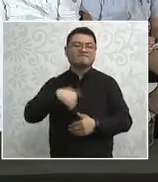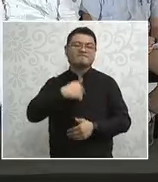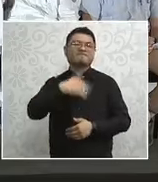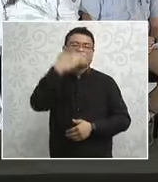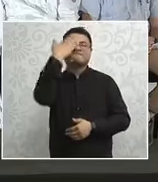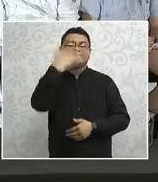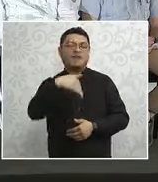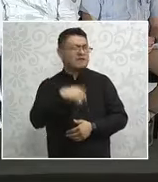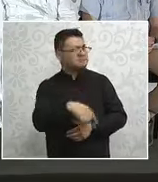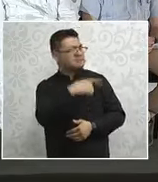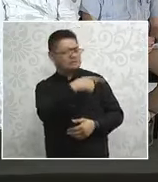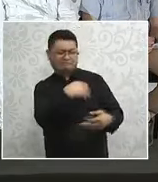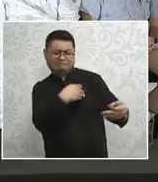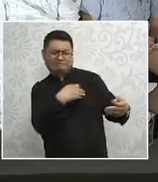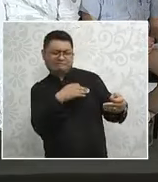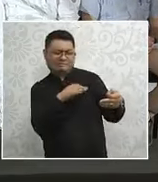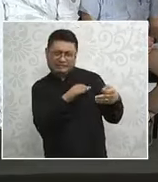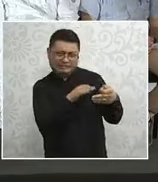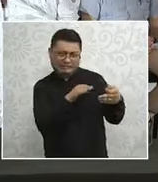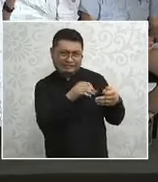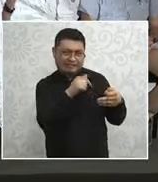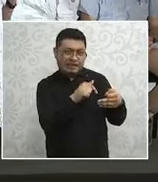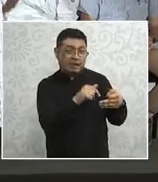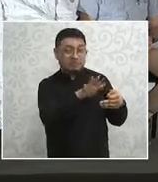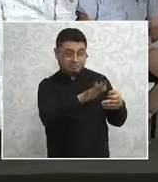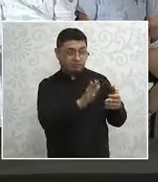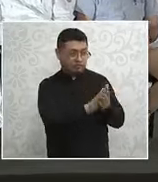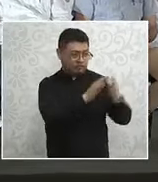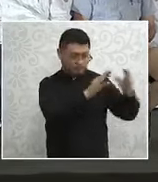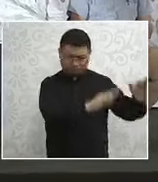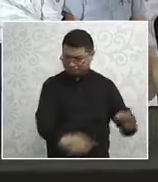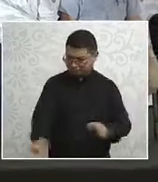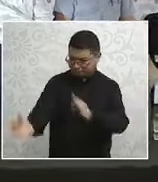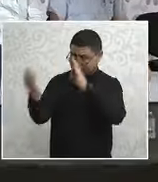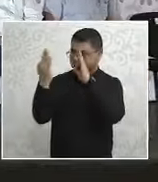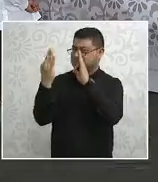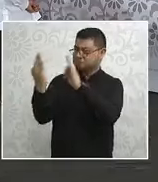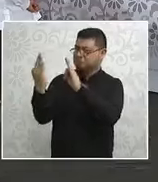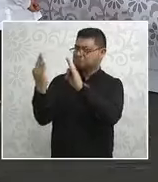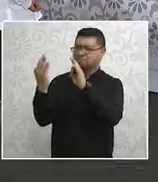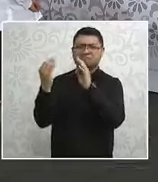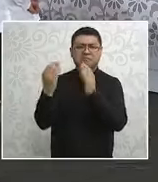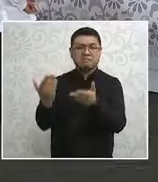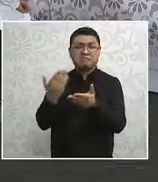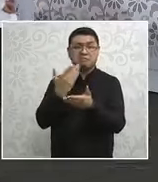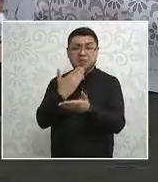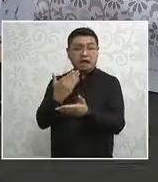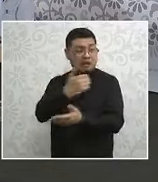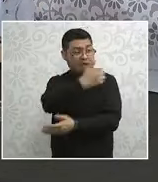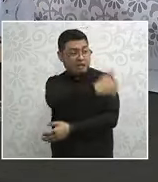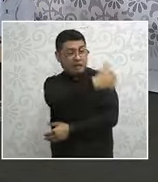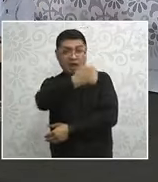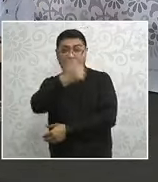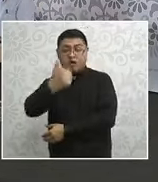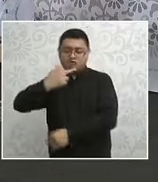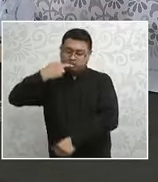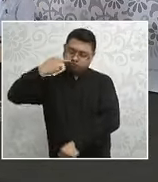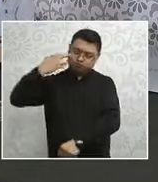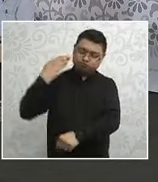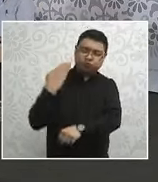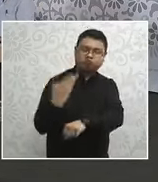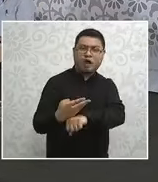cumplirlos párate aquí muéstrale tu cara tiene la cara cada qui es responsable de su cara